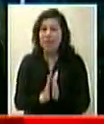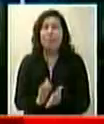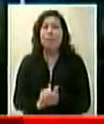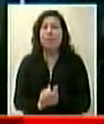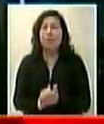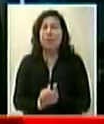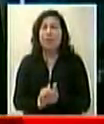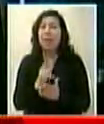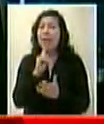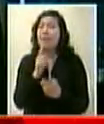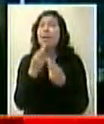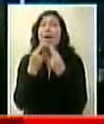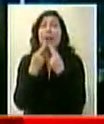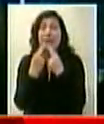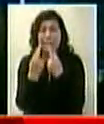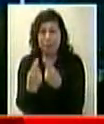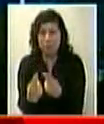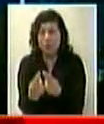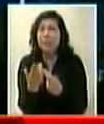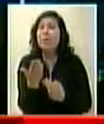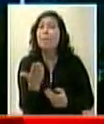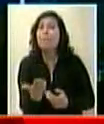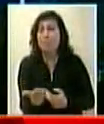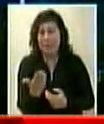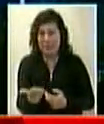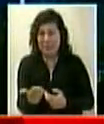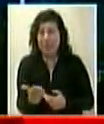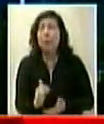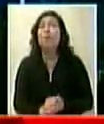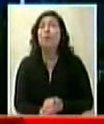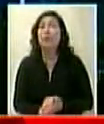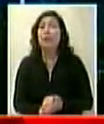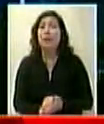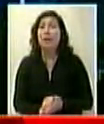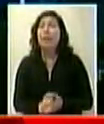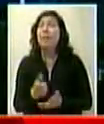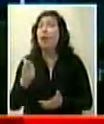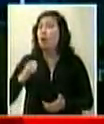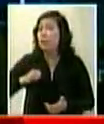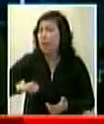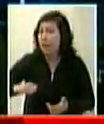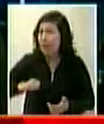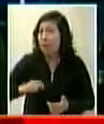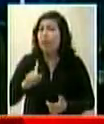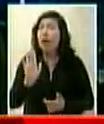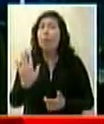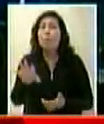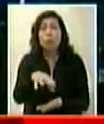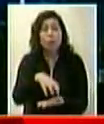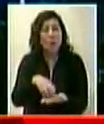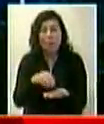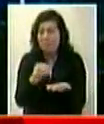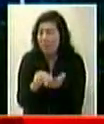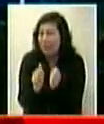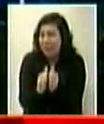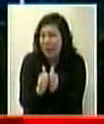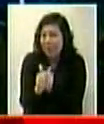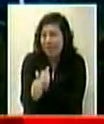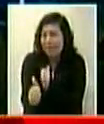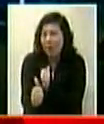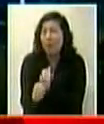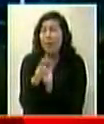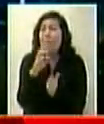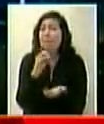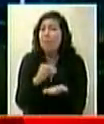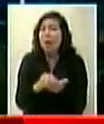bien responder a ese clamor, a ese pedido de los alcaldes y de los pobladores de las zonas más alejadas del